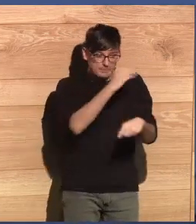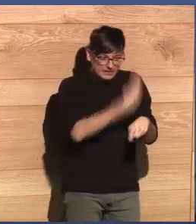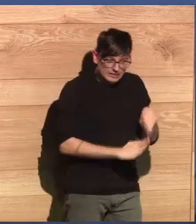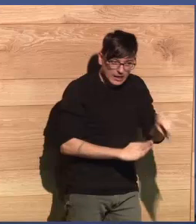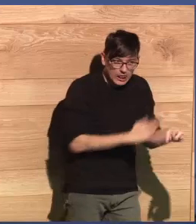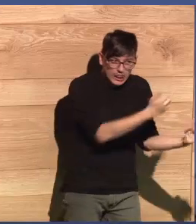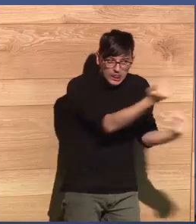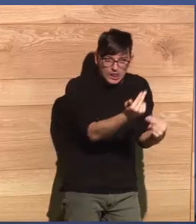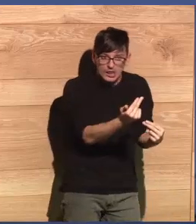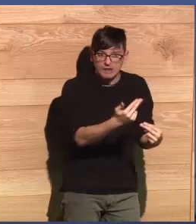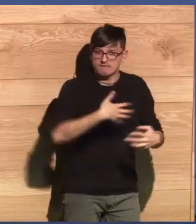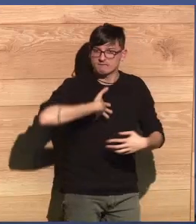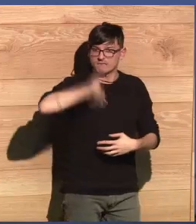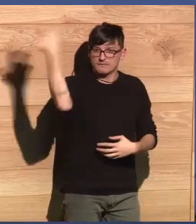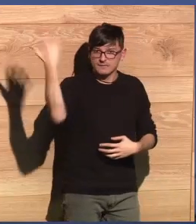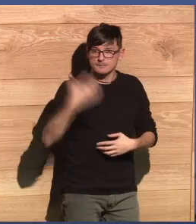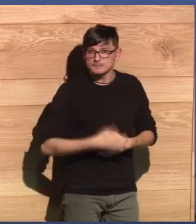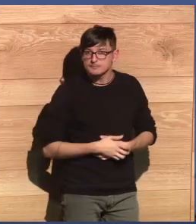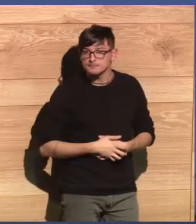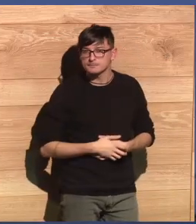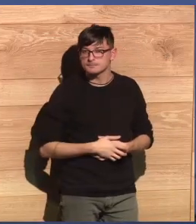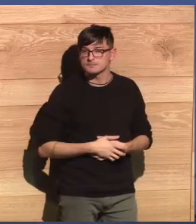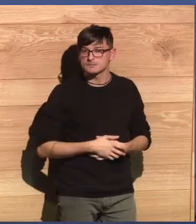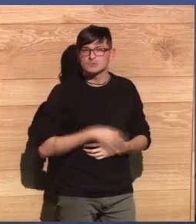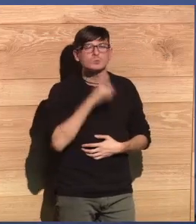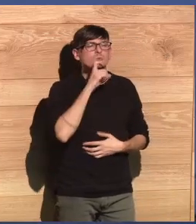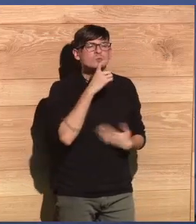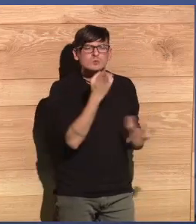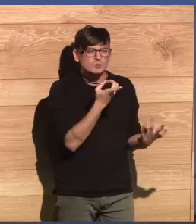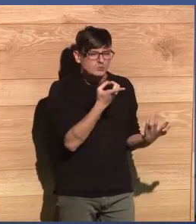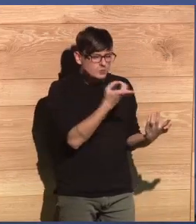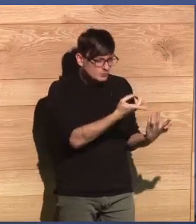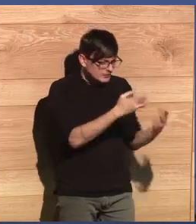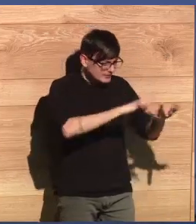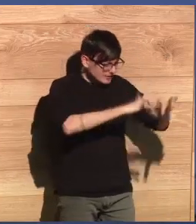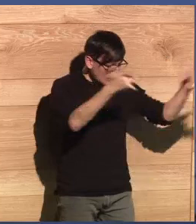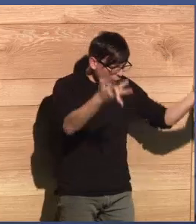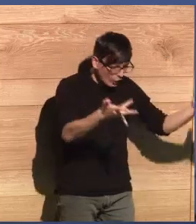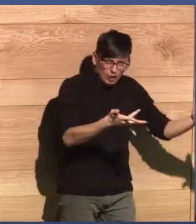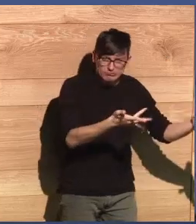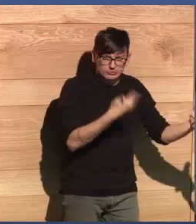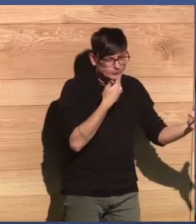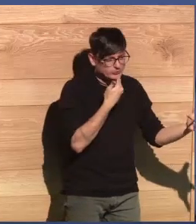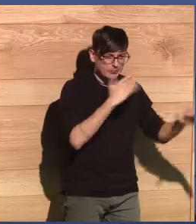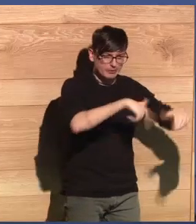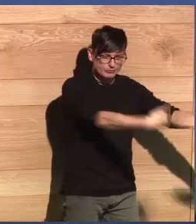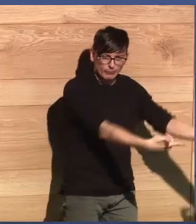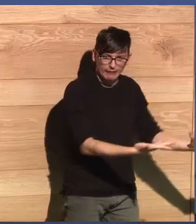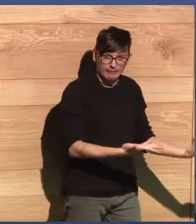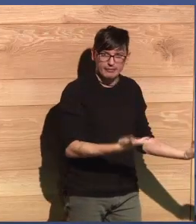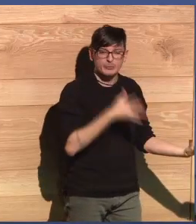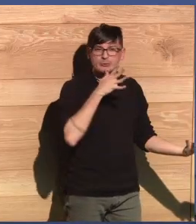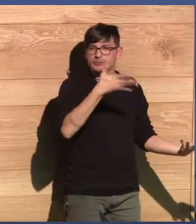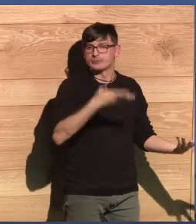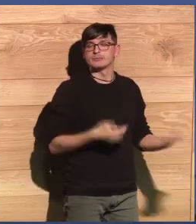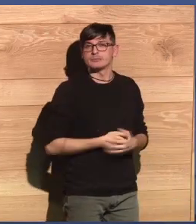Brasil, y le entró mucha rabia. «¿Cómo se pueden tener estos tesoros como si fueran unos trastos en la basura?», gritó